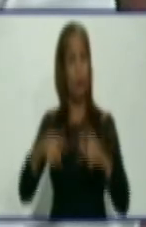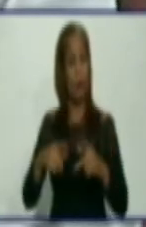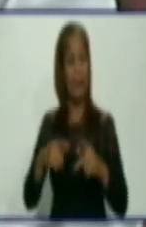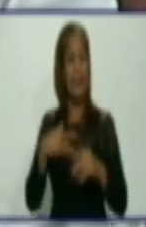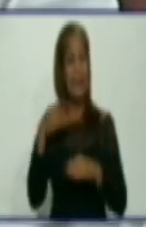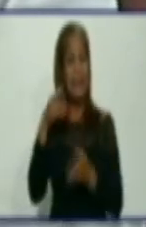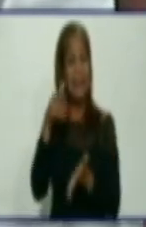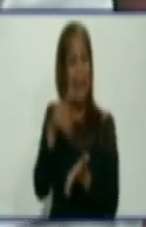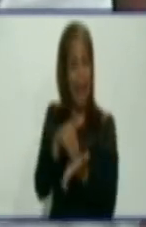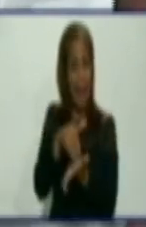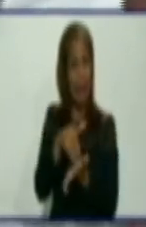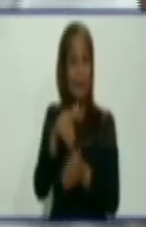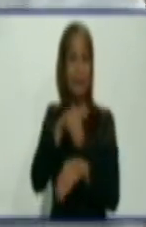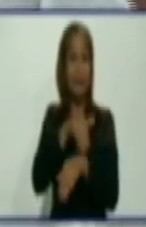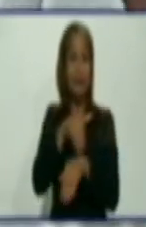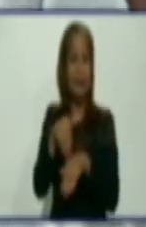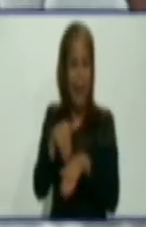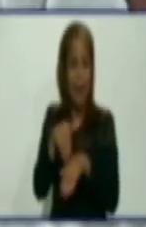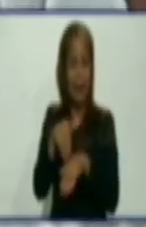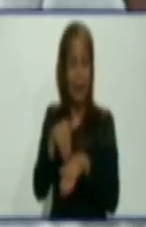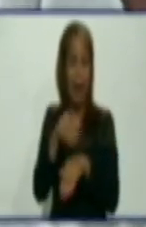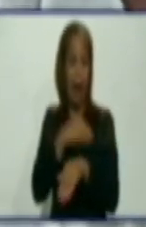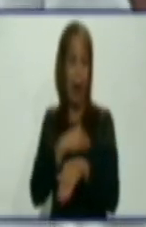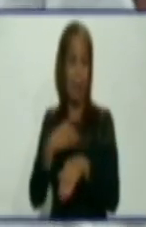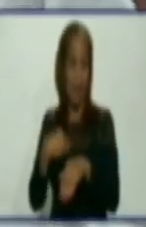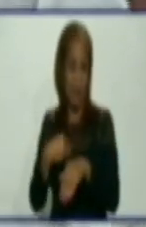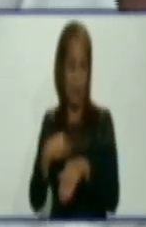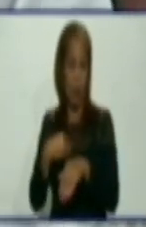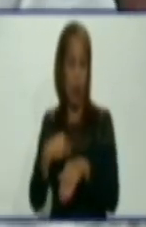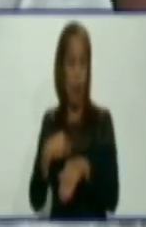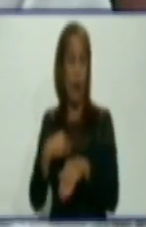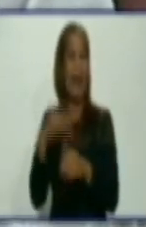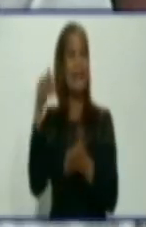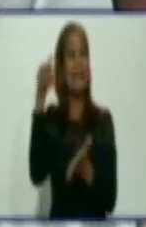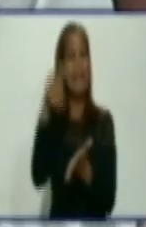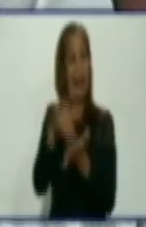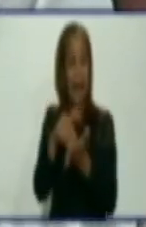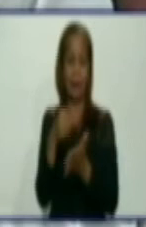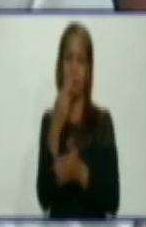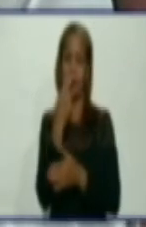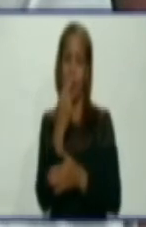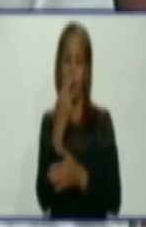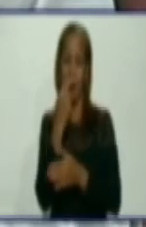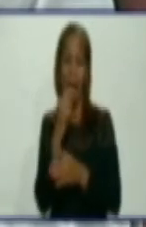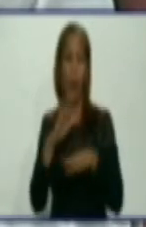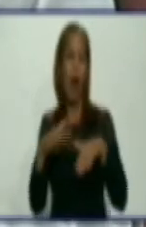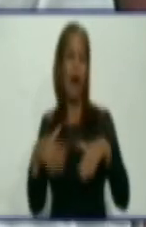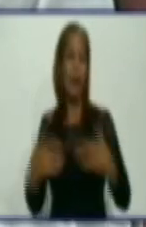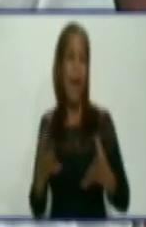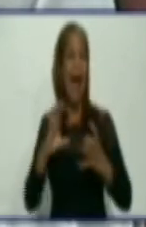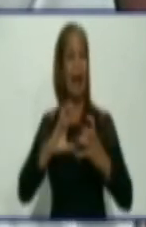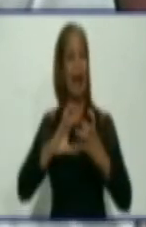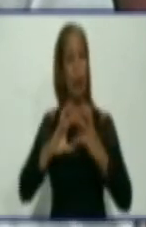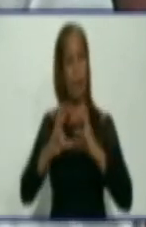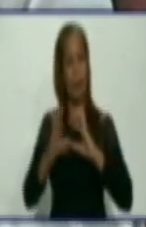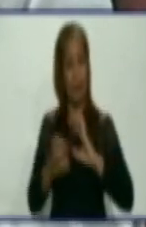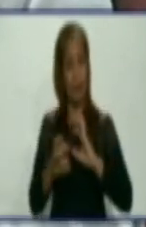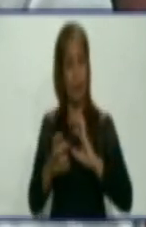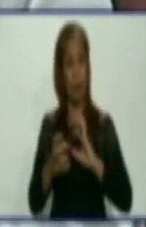tarde al médico es llegar temprano a las complicaciones. Hoy la aparición de las diferentes cepas en el país